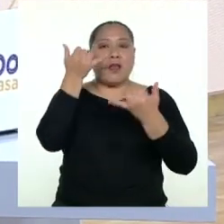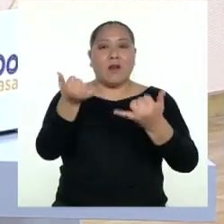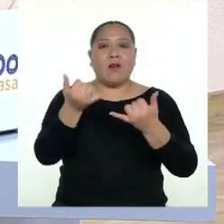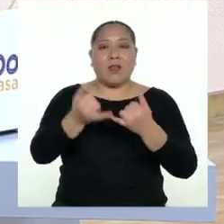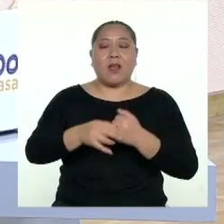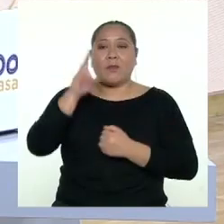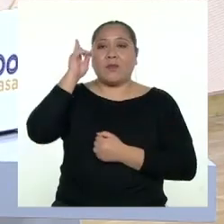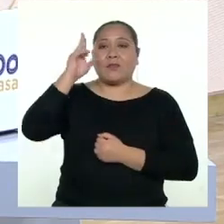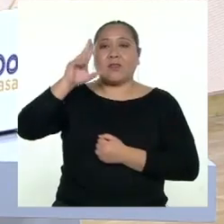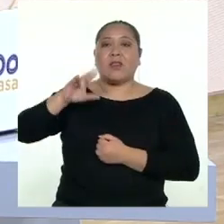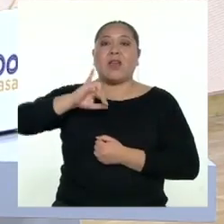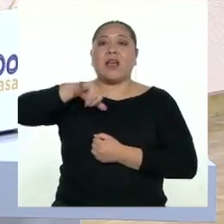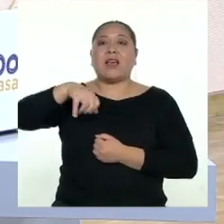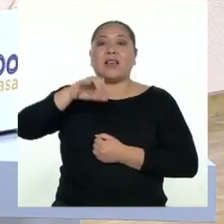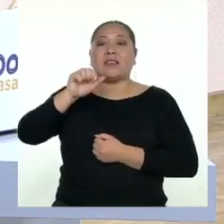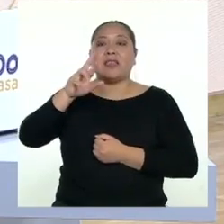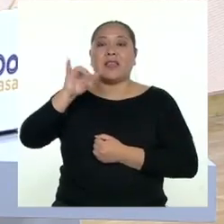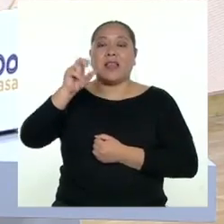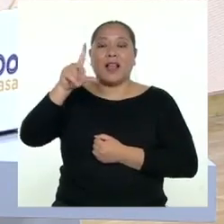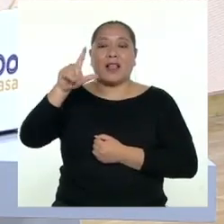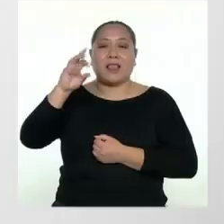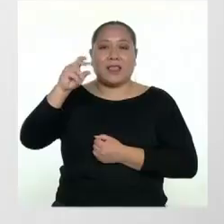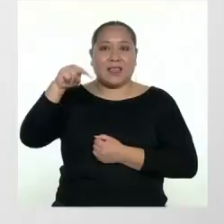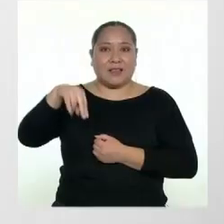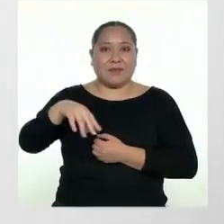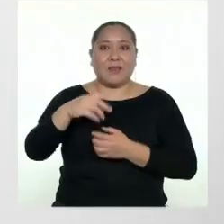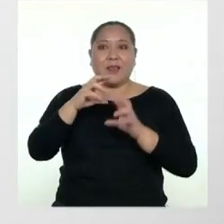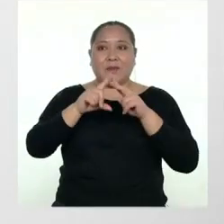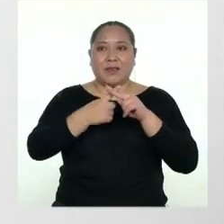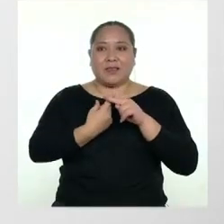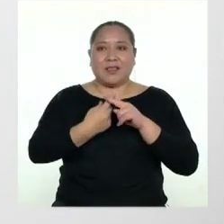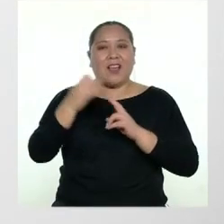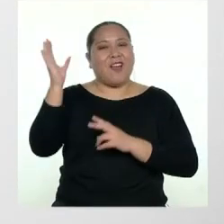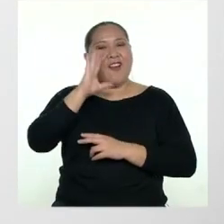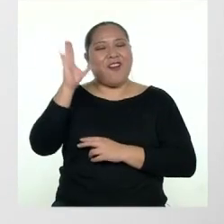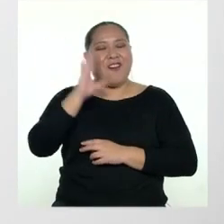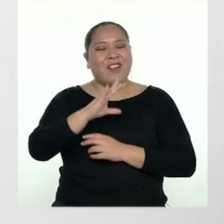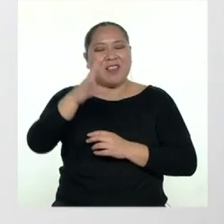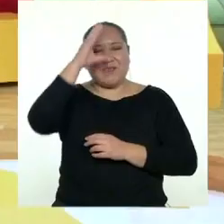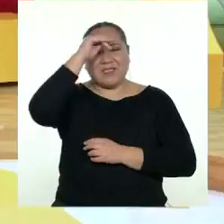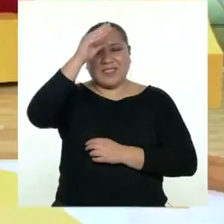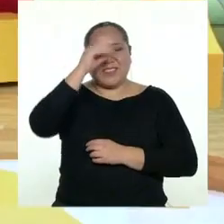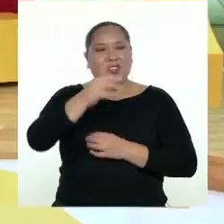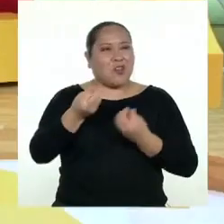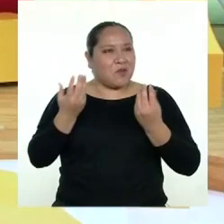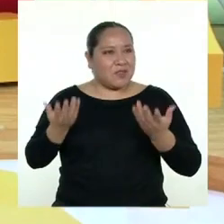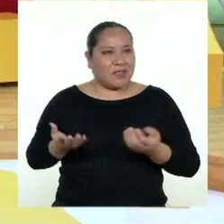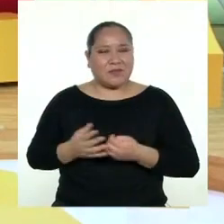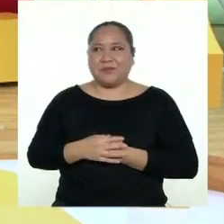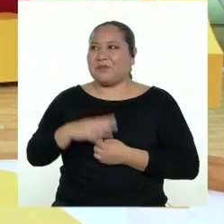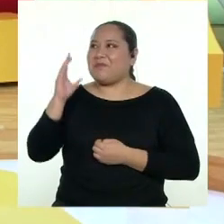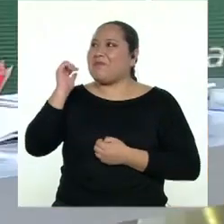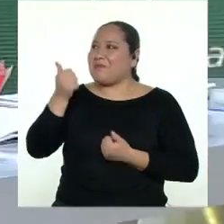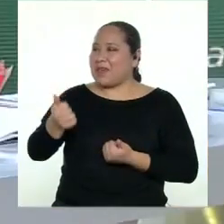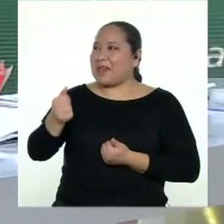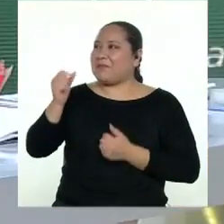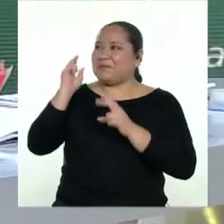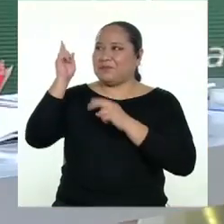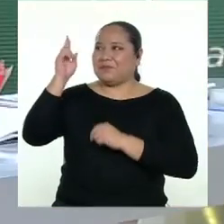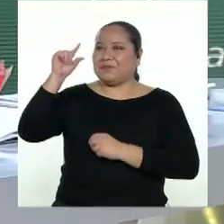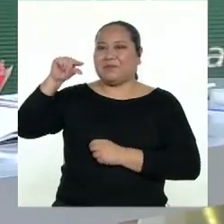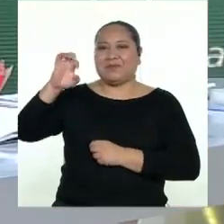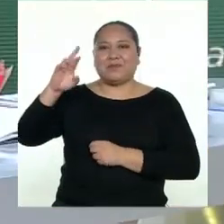Geraldine para comenzar con nuestra actividad del día. Hola, chicas y chicos. ¿Cómo vas, Rodrigo? Bien, profesora Geraldine.